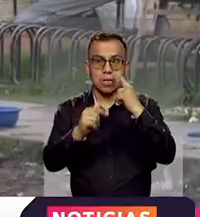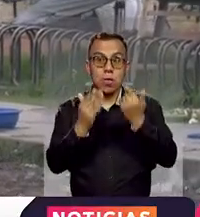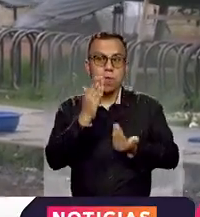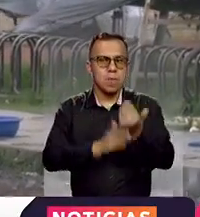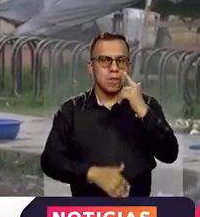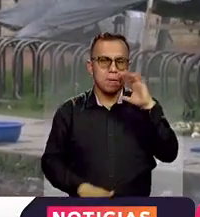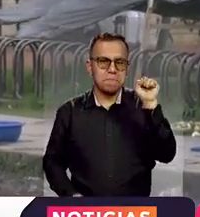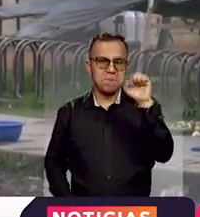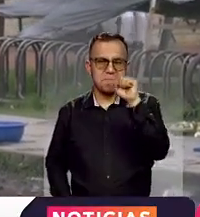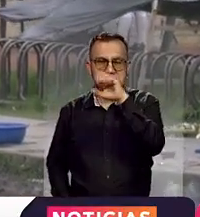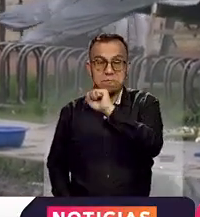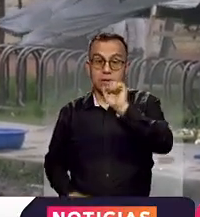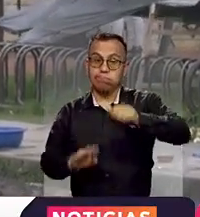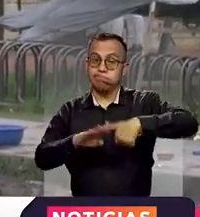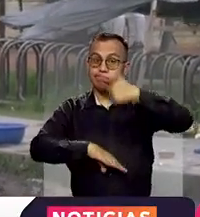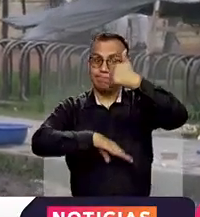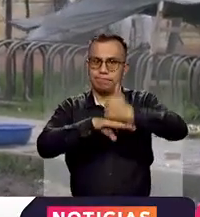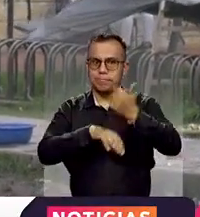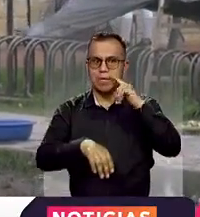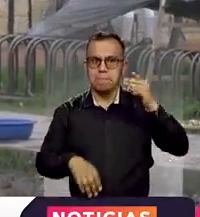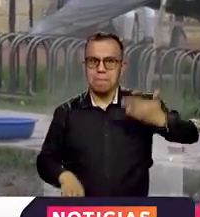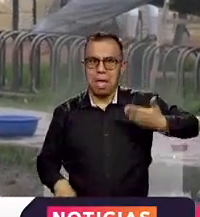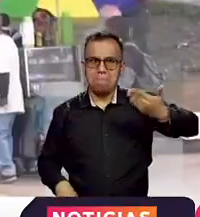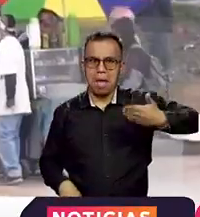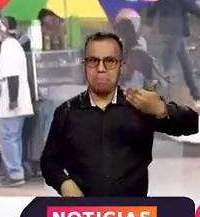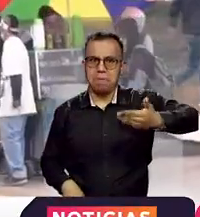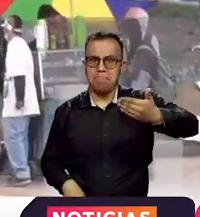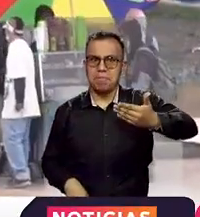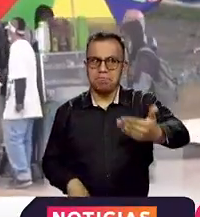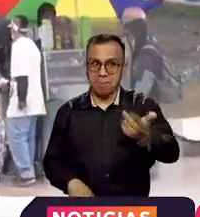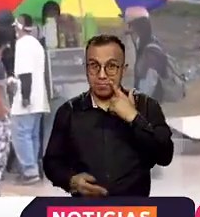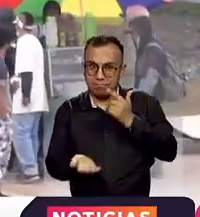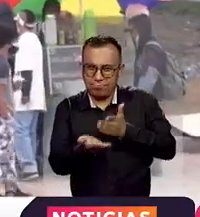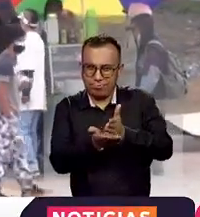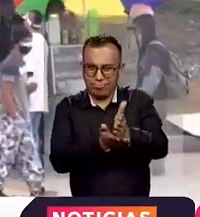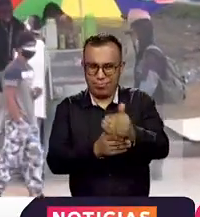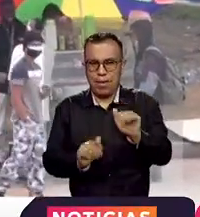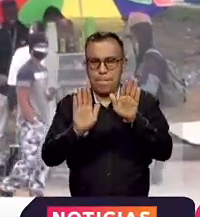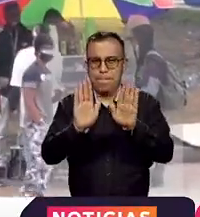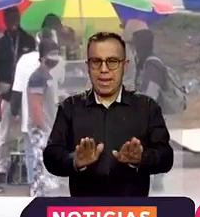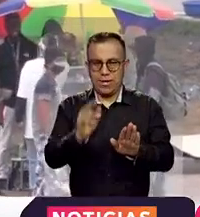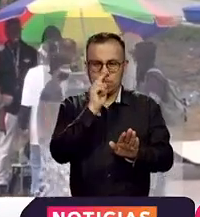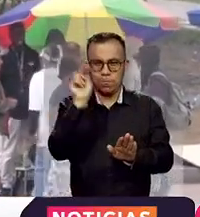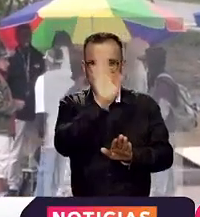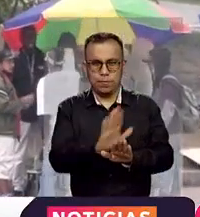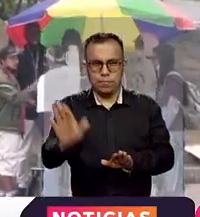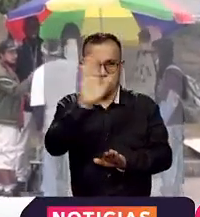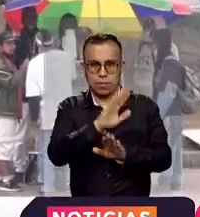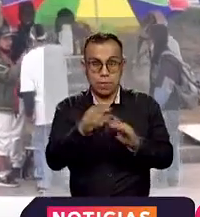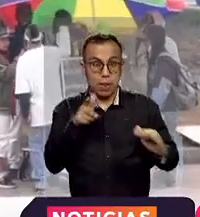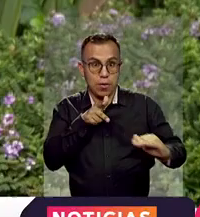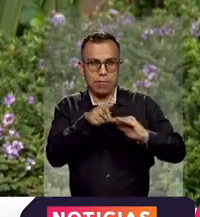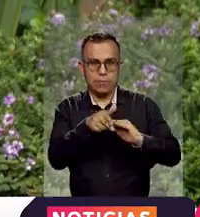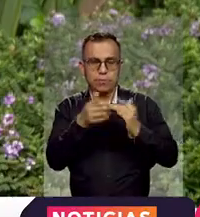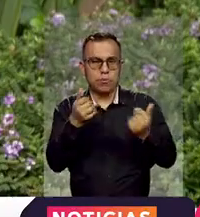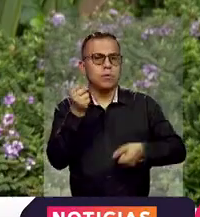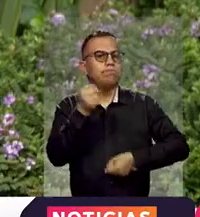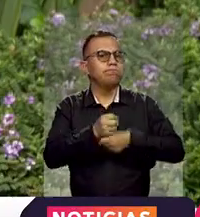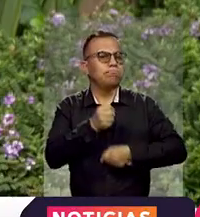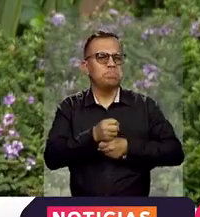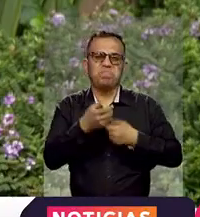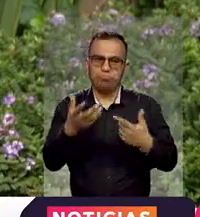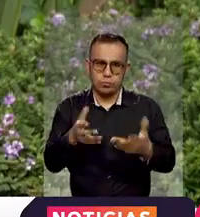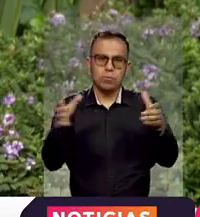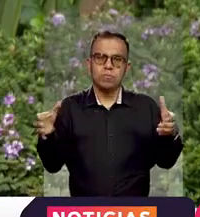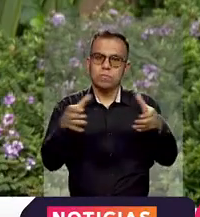empezaron a evidenciar las autoridades luego de que las convocatorias de continuidad al paro nacional hayan tenido un receso. Se trabaja, digamos,